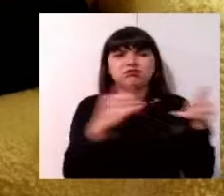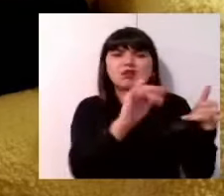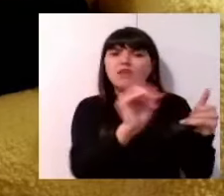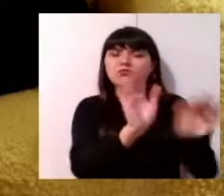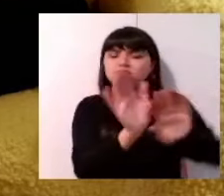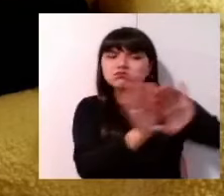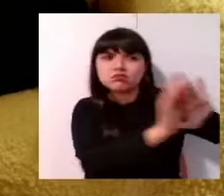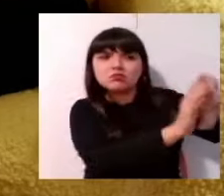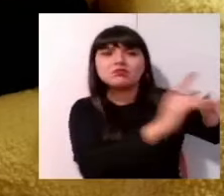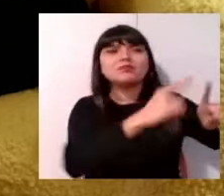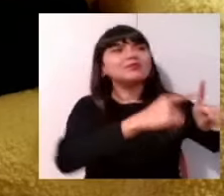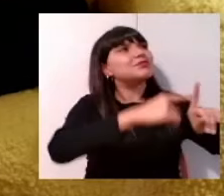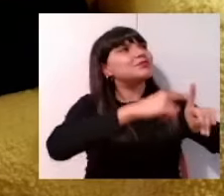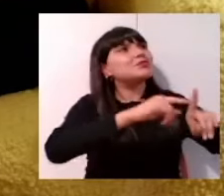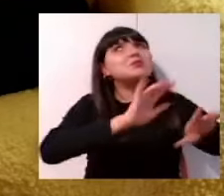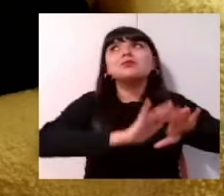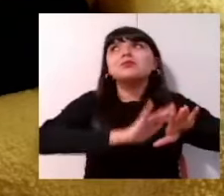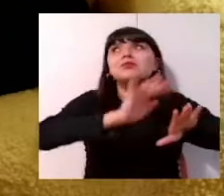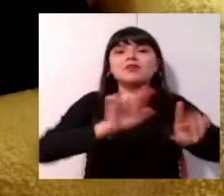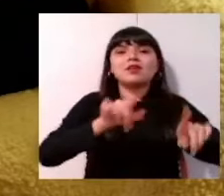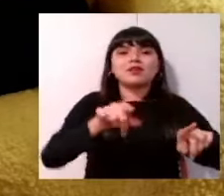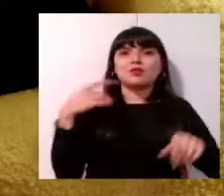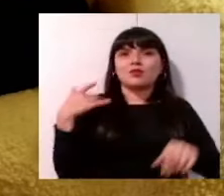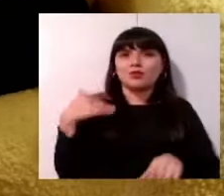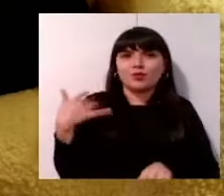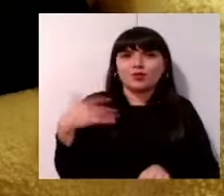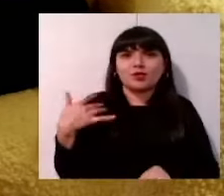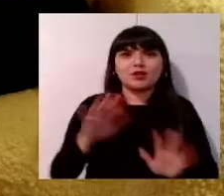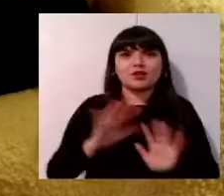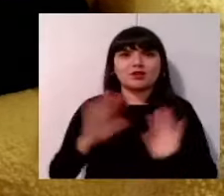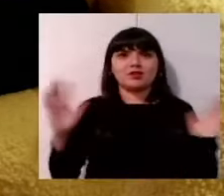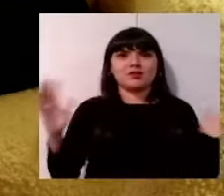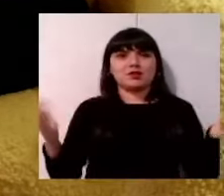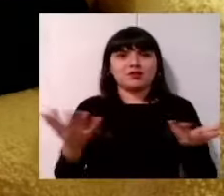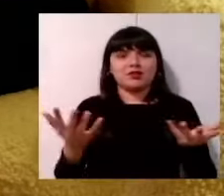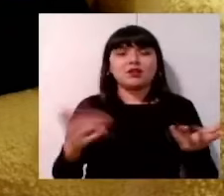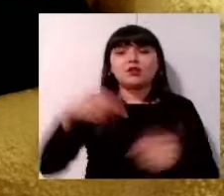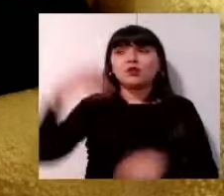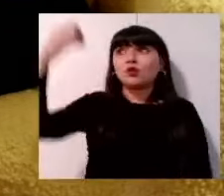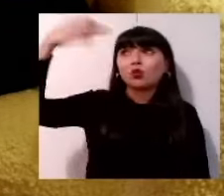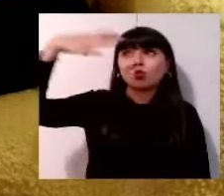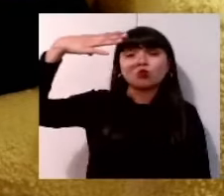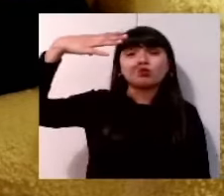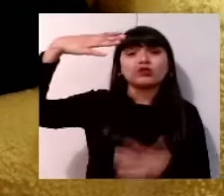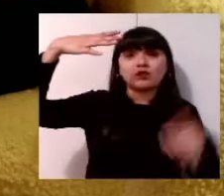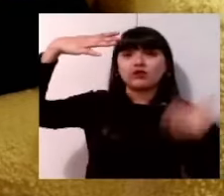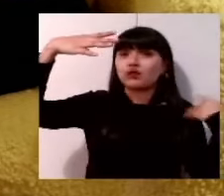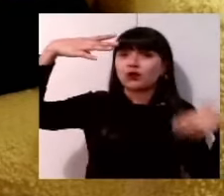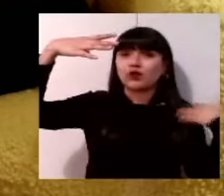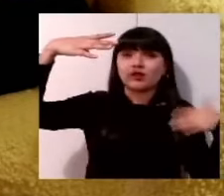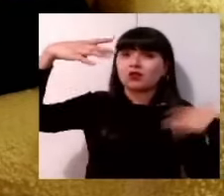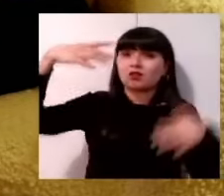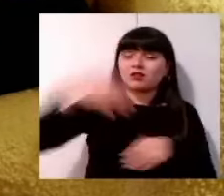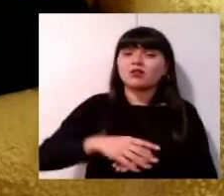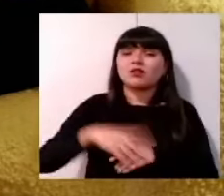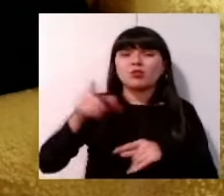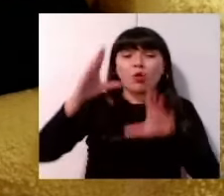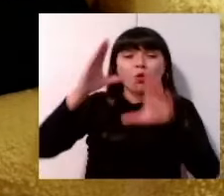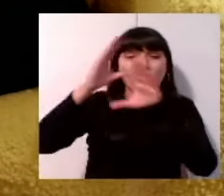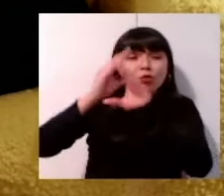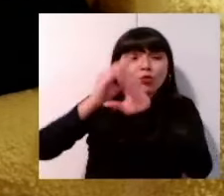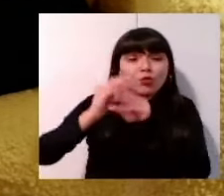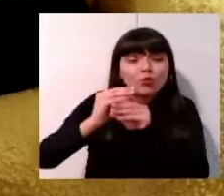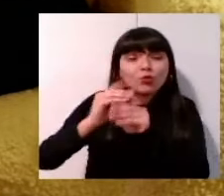súper importante, sobre todo en el verano que hace mucho calor, la luz, muy importante también, oscuro. Y en la